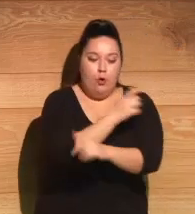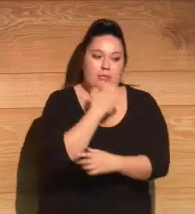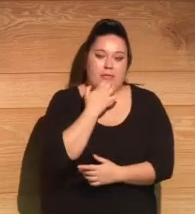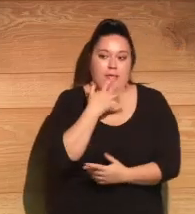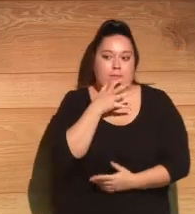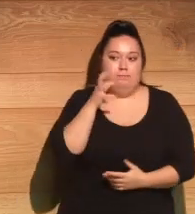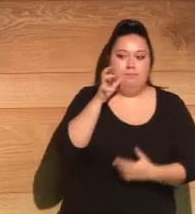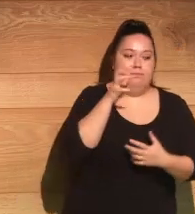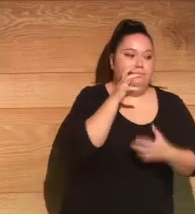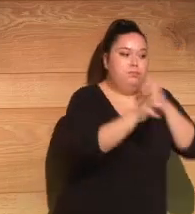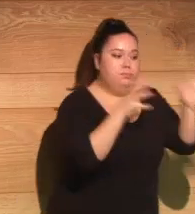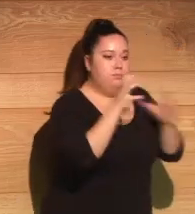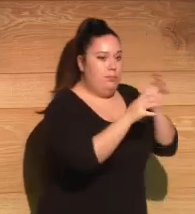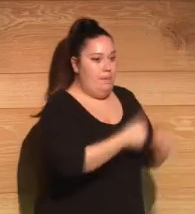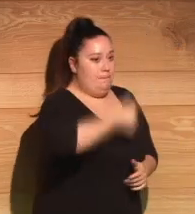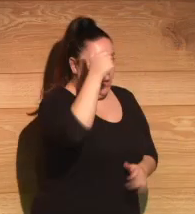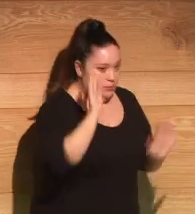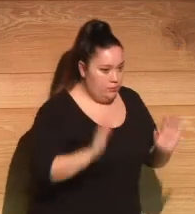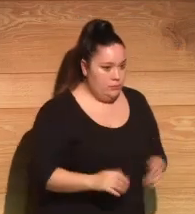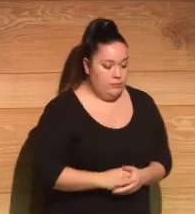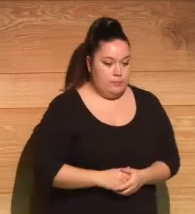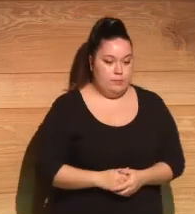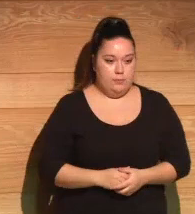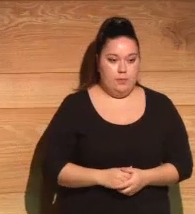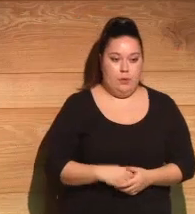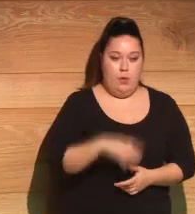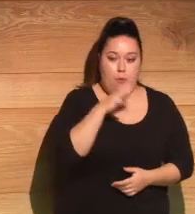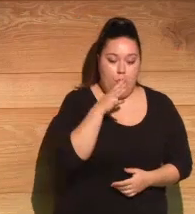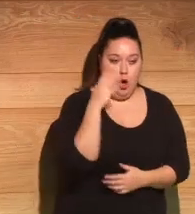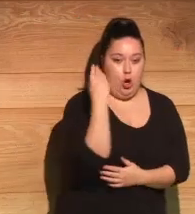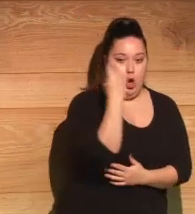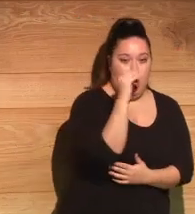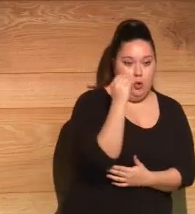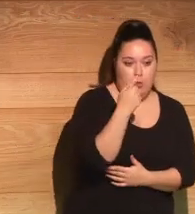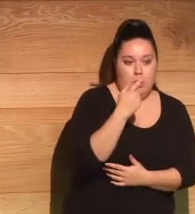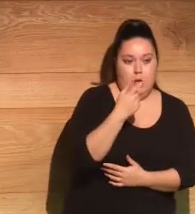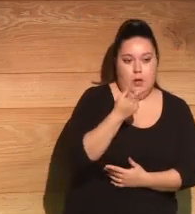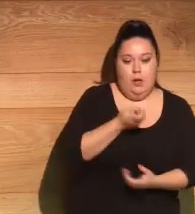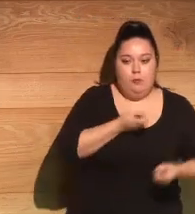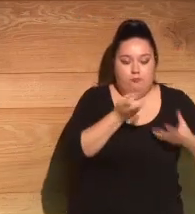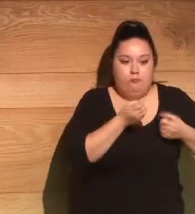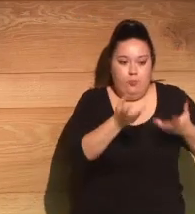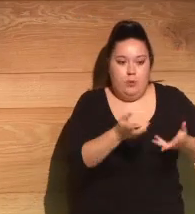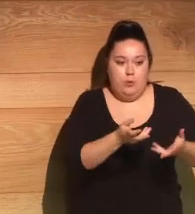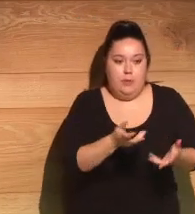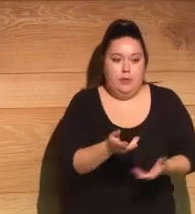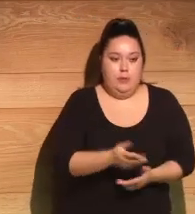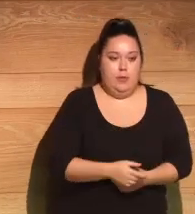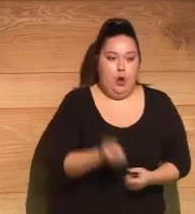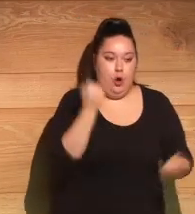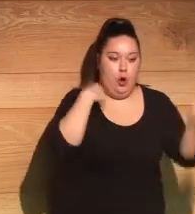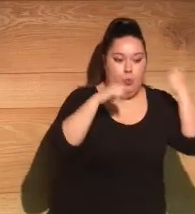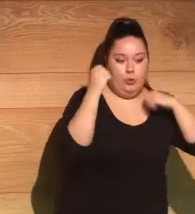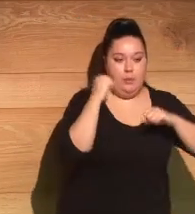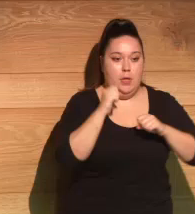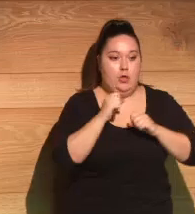reproches, sobre todo de las generaciones adultas hacia los jóvenes, dado el relato que se está haciendo en los últimos meses sobre cómo se están comportando, digamos,